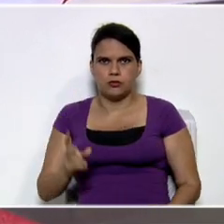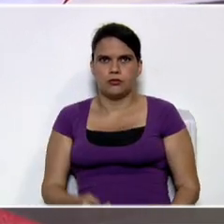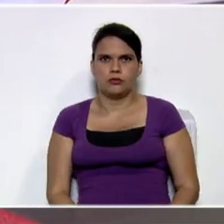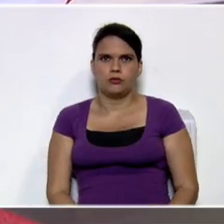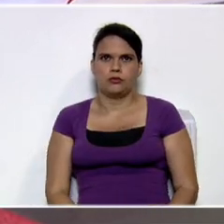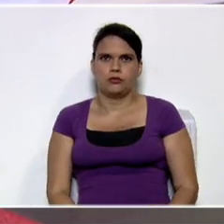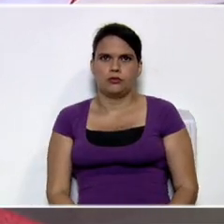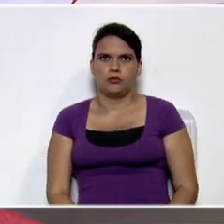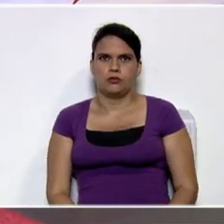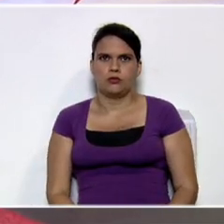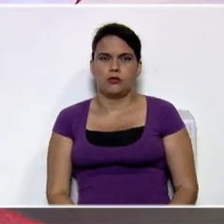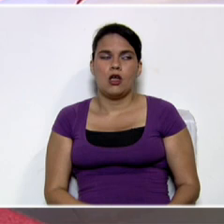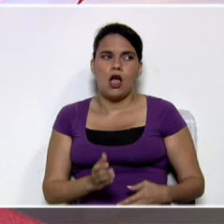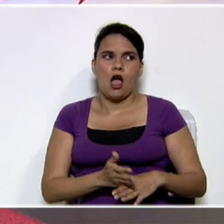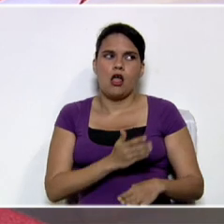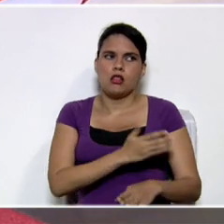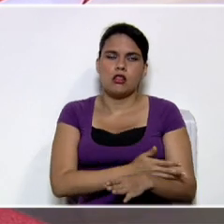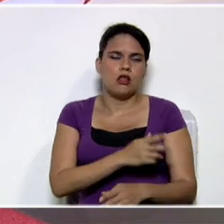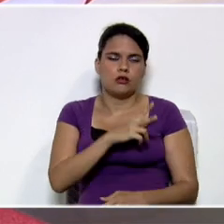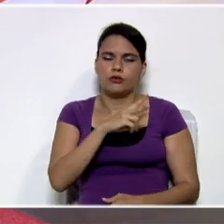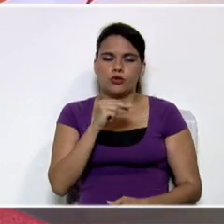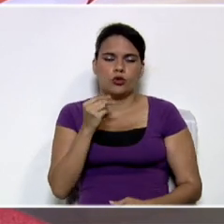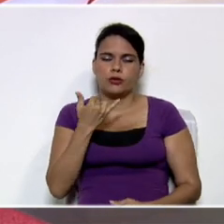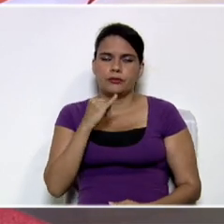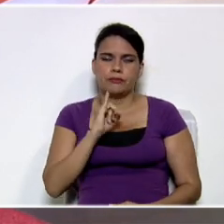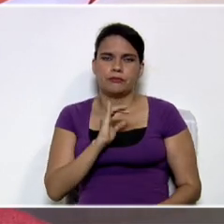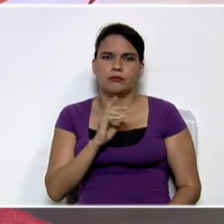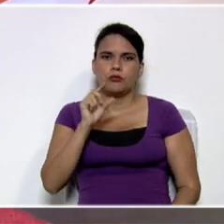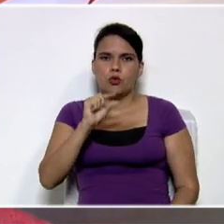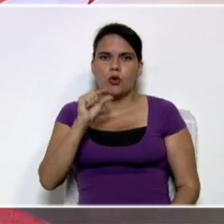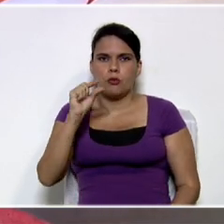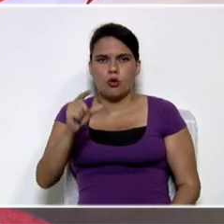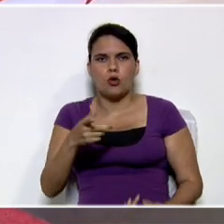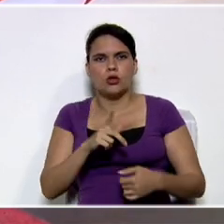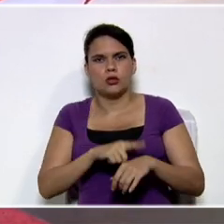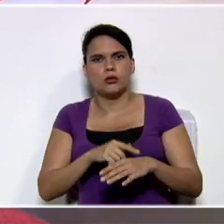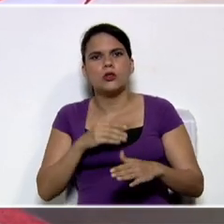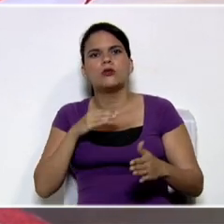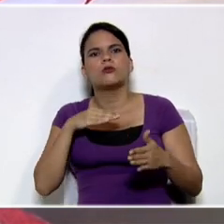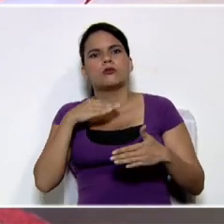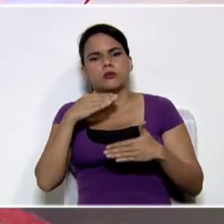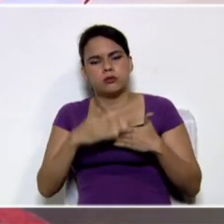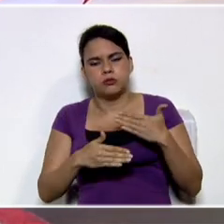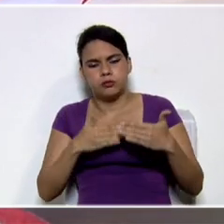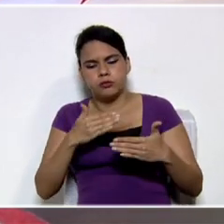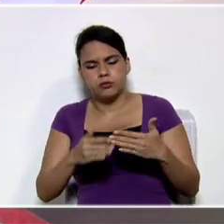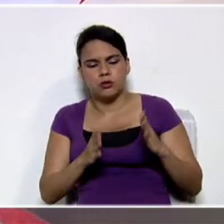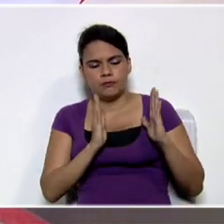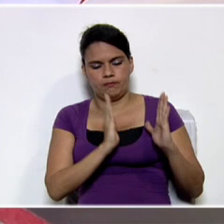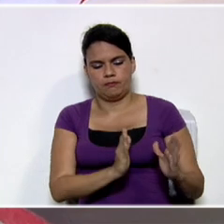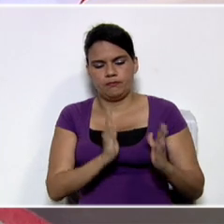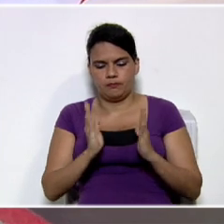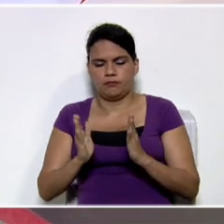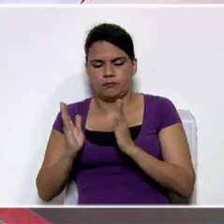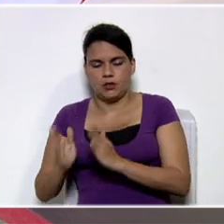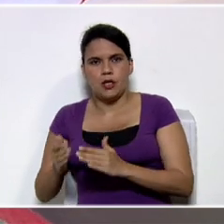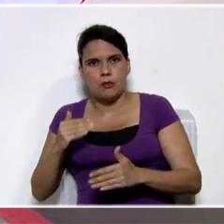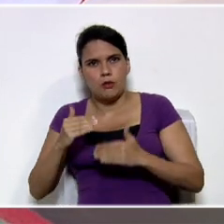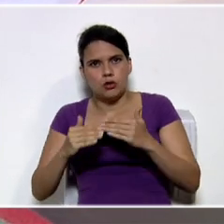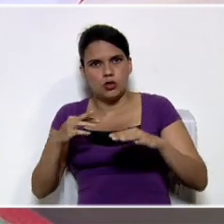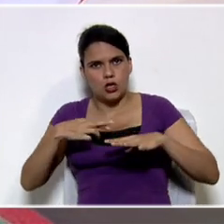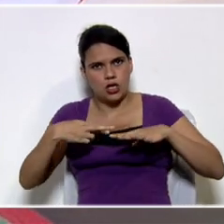anteriormente no existían, y poco a poco a través del tiempo se fue desarrollando estas divisiones, que es lo que corresponde al proceso de